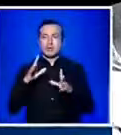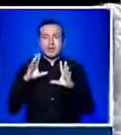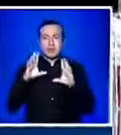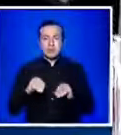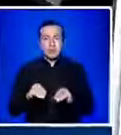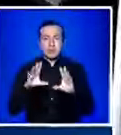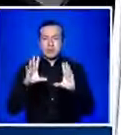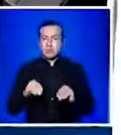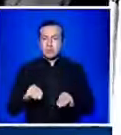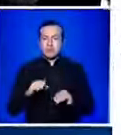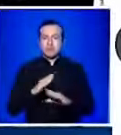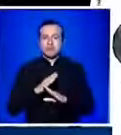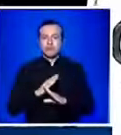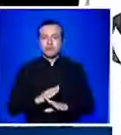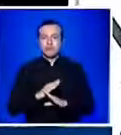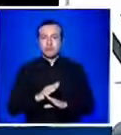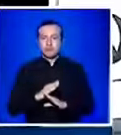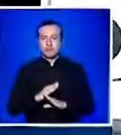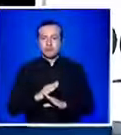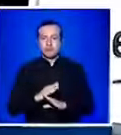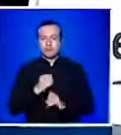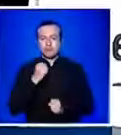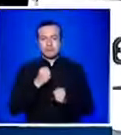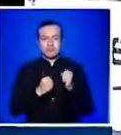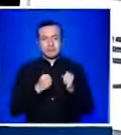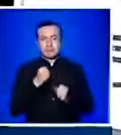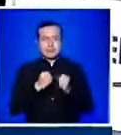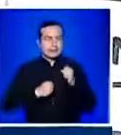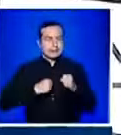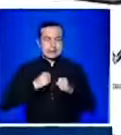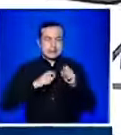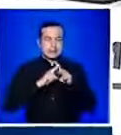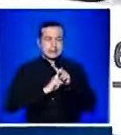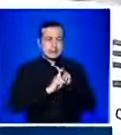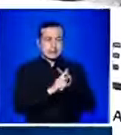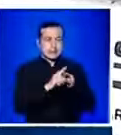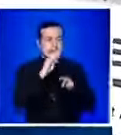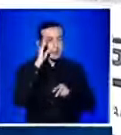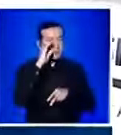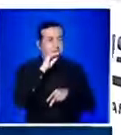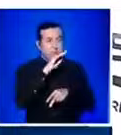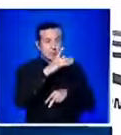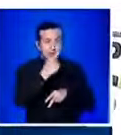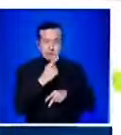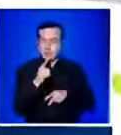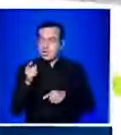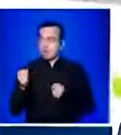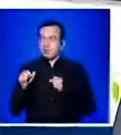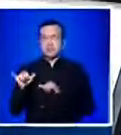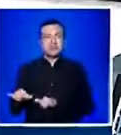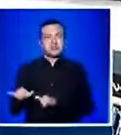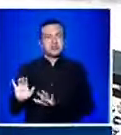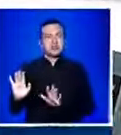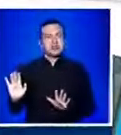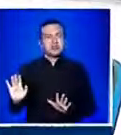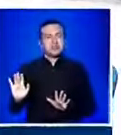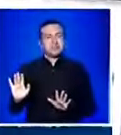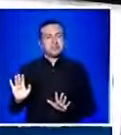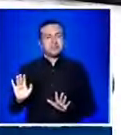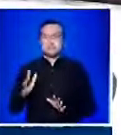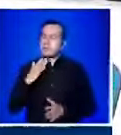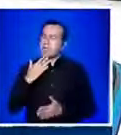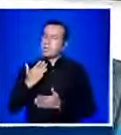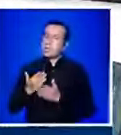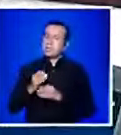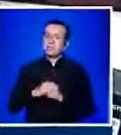va a bloquear, y así nos va a dar un mayor tiempo para reaccionar ante ese caso. Muchísimas gracias, vecino Luis.